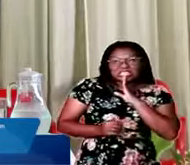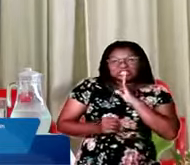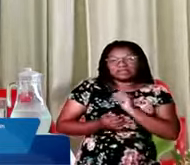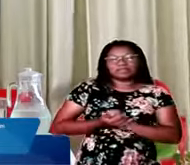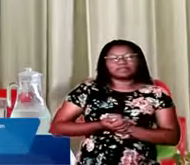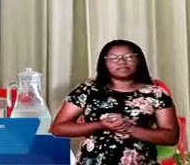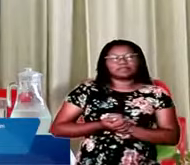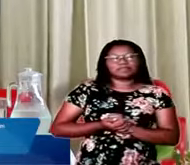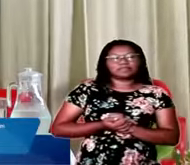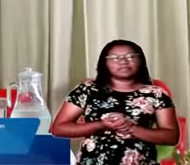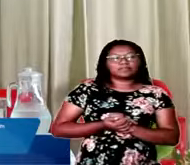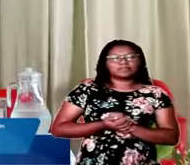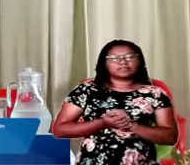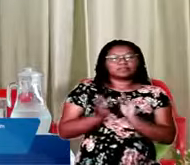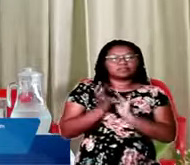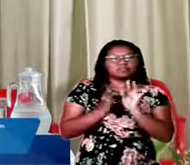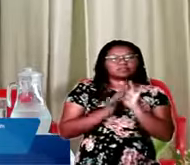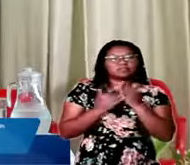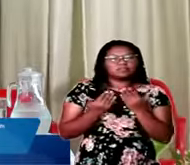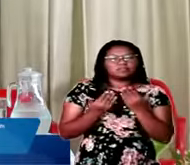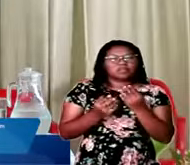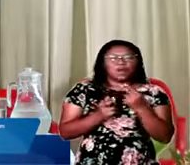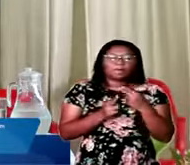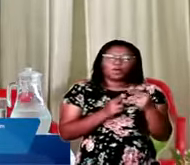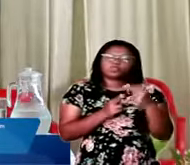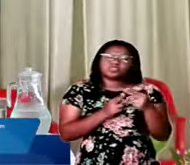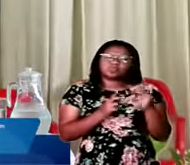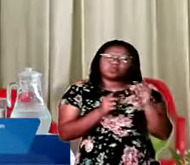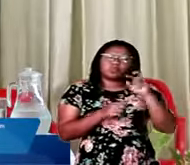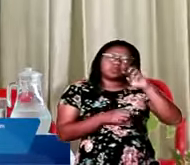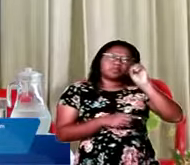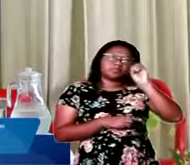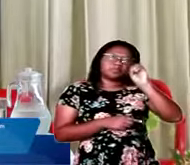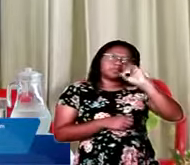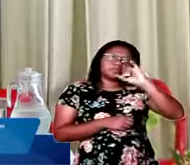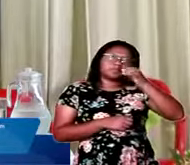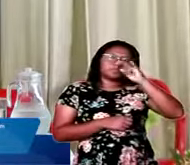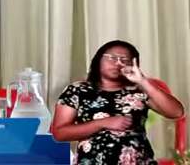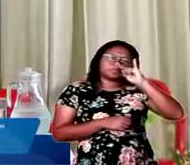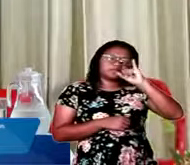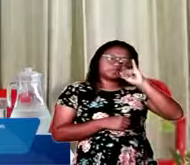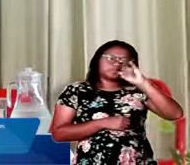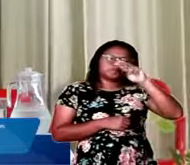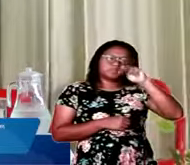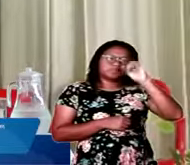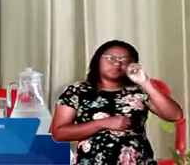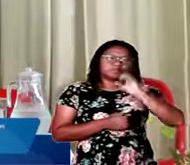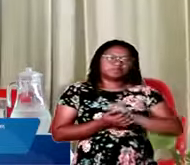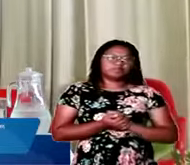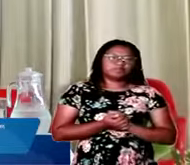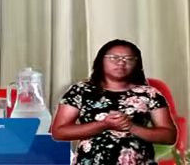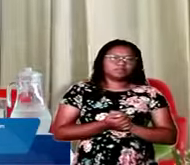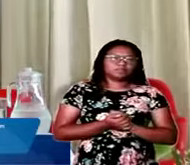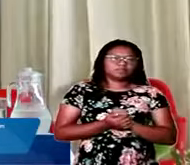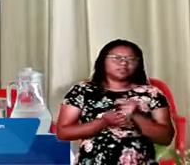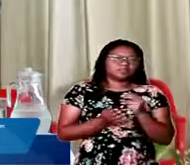que la palabra prójimo viene de próximo. Y para ellos el prójimo era el de la misma